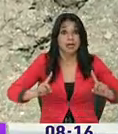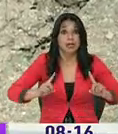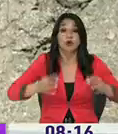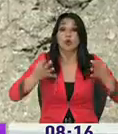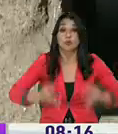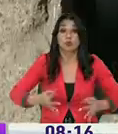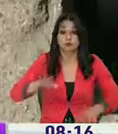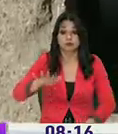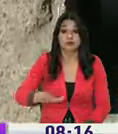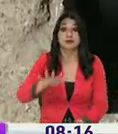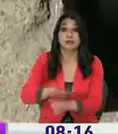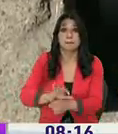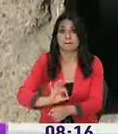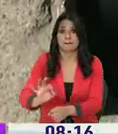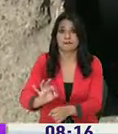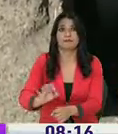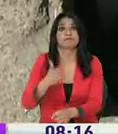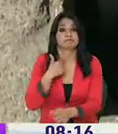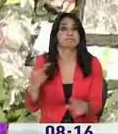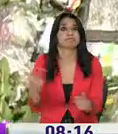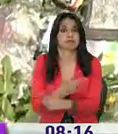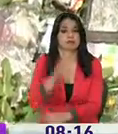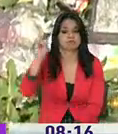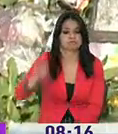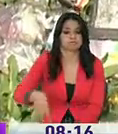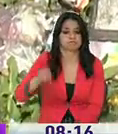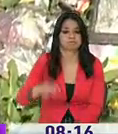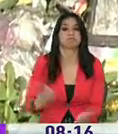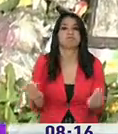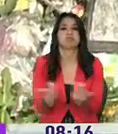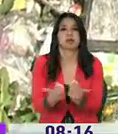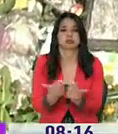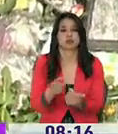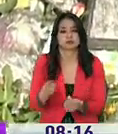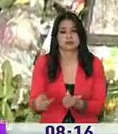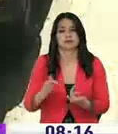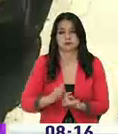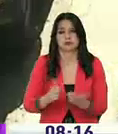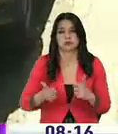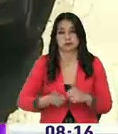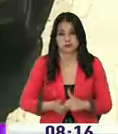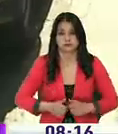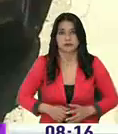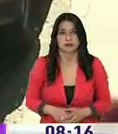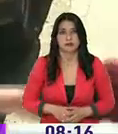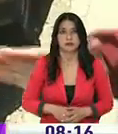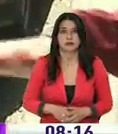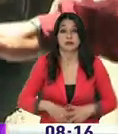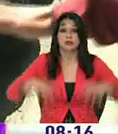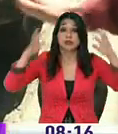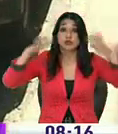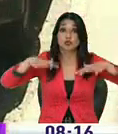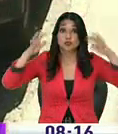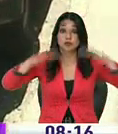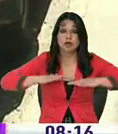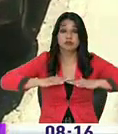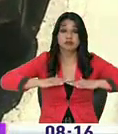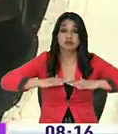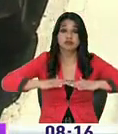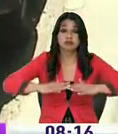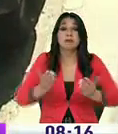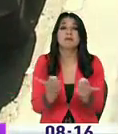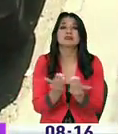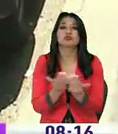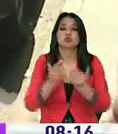tienen su tapa se convierten en un basurero y eso es el problema en este sector y viene la basura con la lluvia es tan baja como es